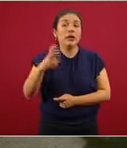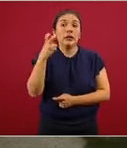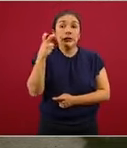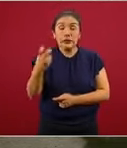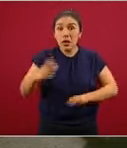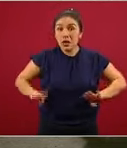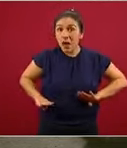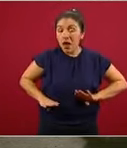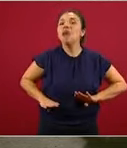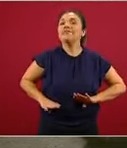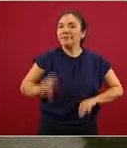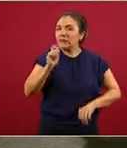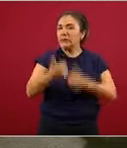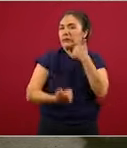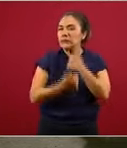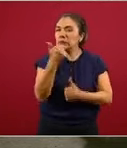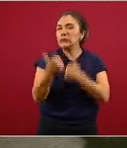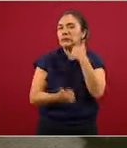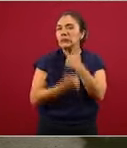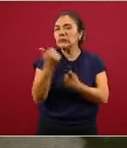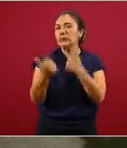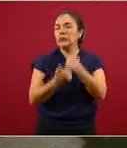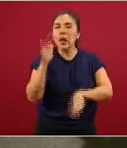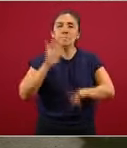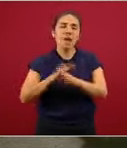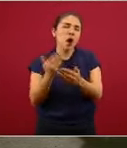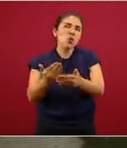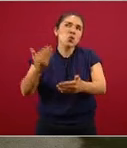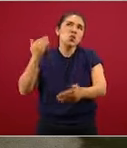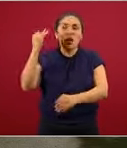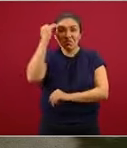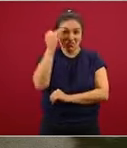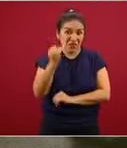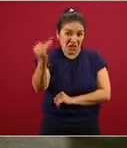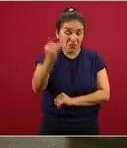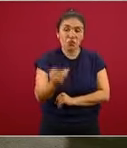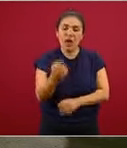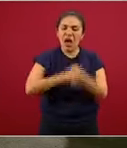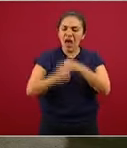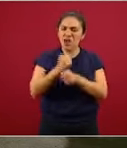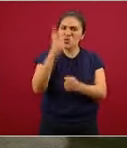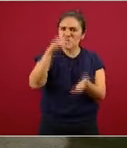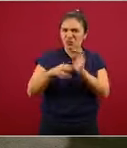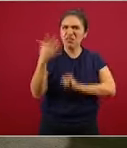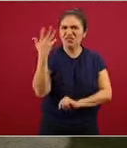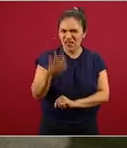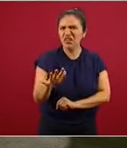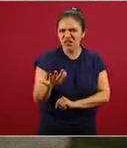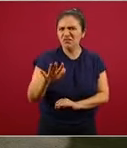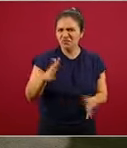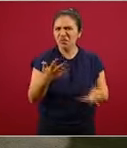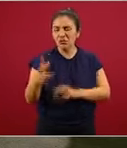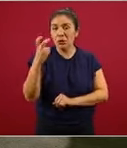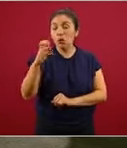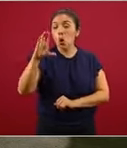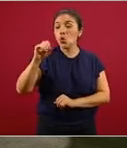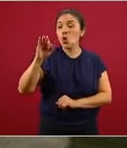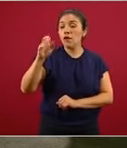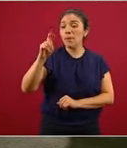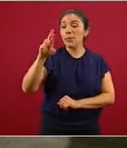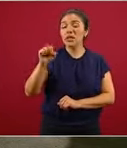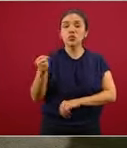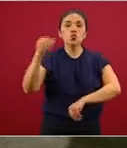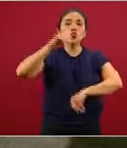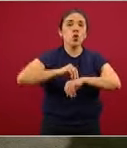particular ha sido un empeño que se tiene desde hace mucho tiempo. En 2010, si no recuerdo mal, COFEPRIS estableció